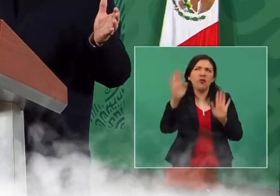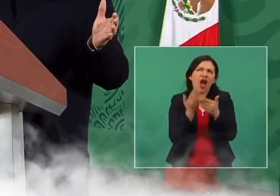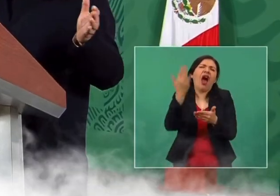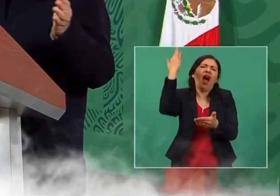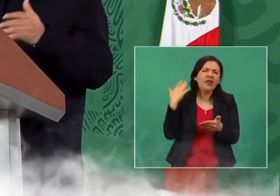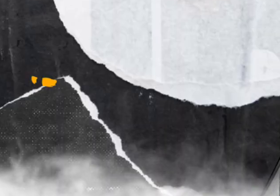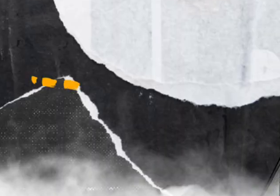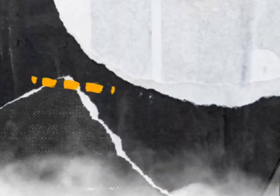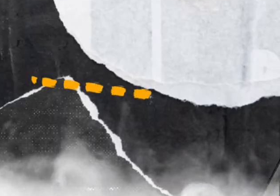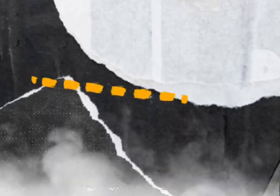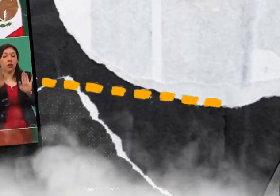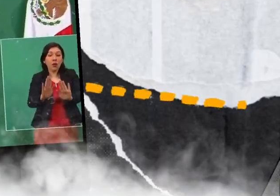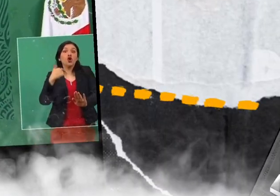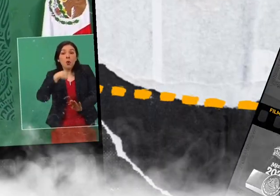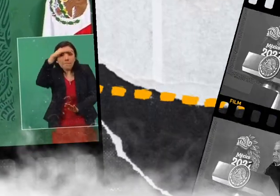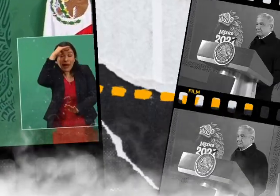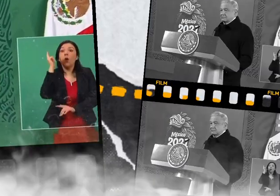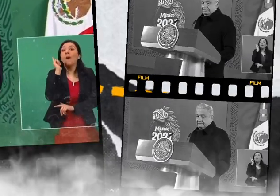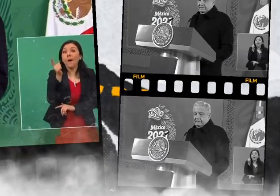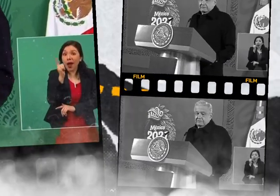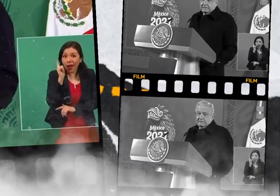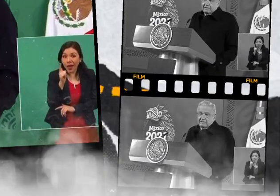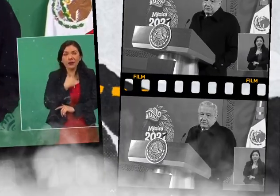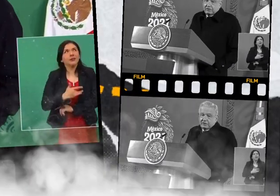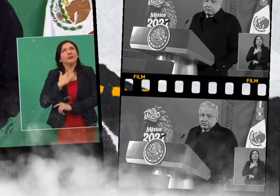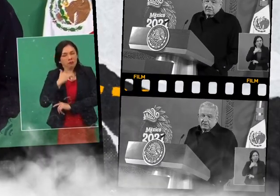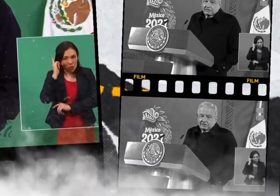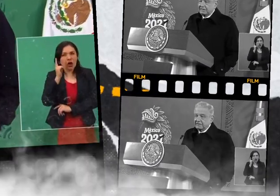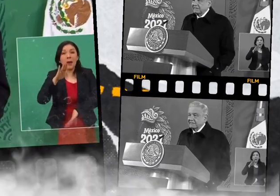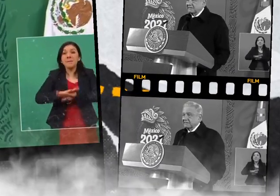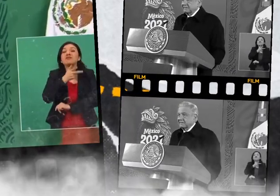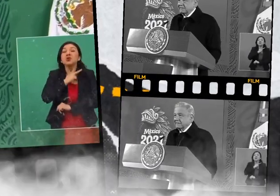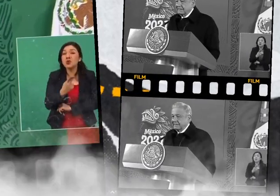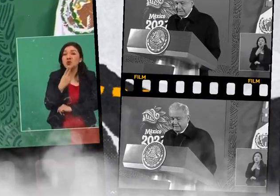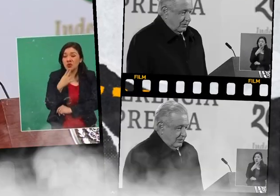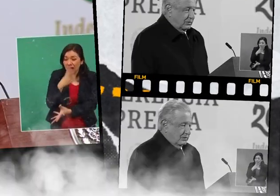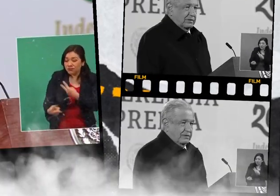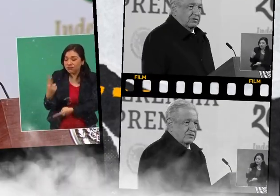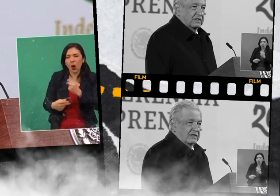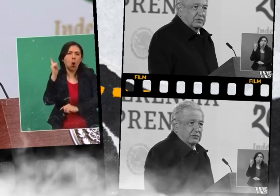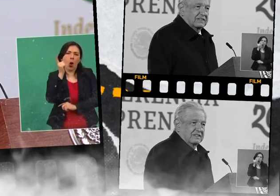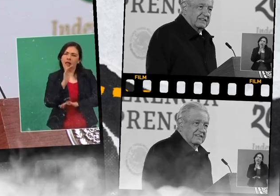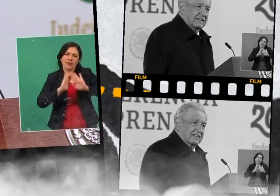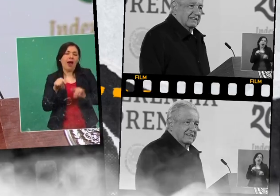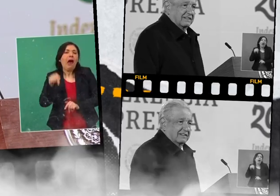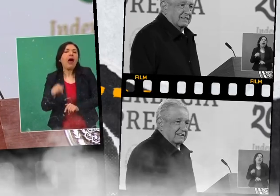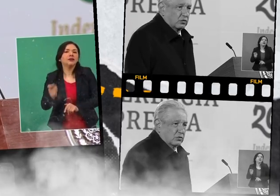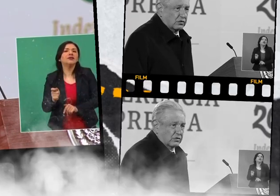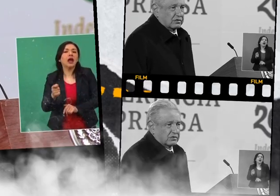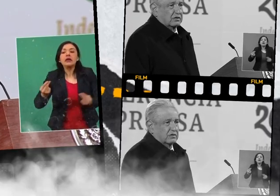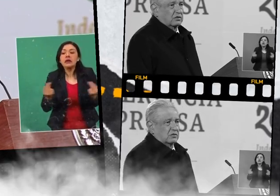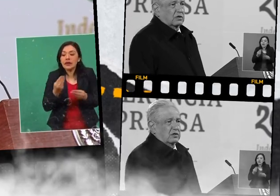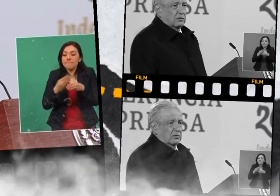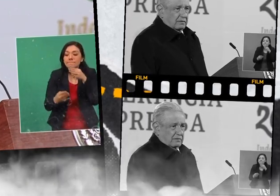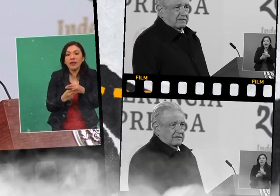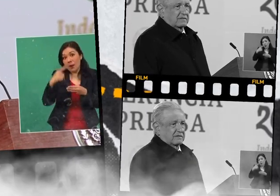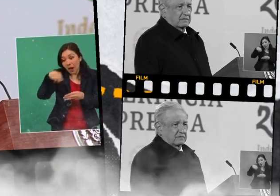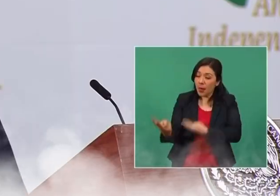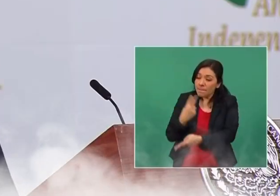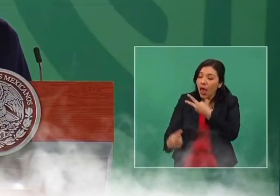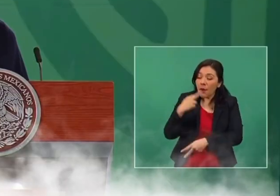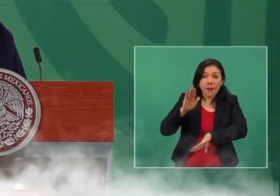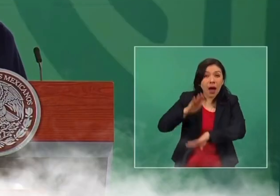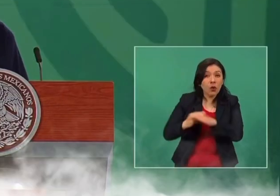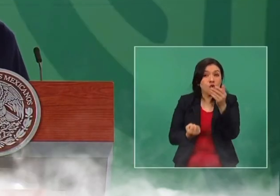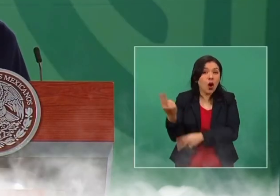discusión, este análisis. Yo deseo con el alma de que ya no se utilice combustibles fósiles porque se trata de recursos no renovables.